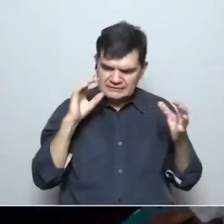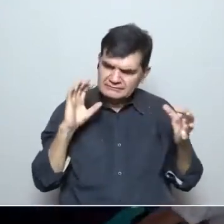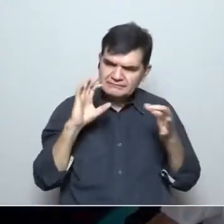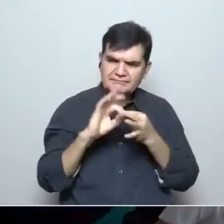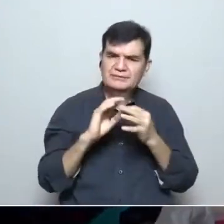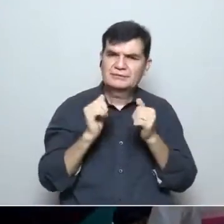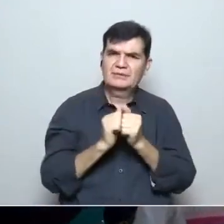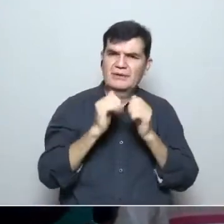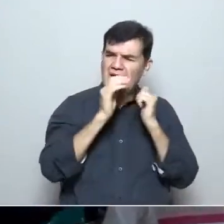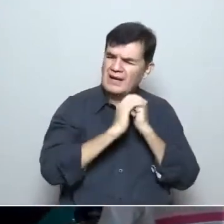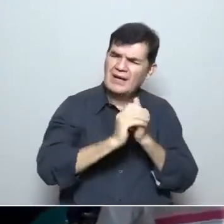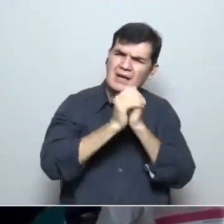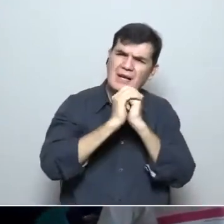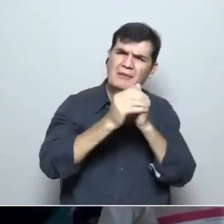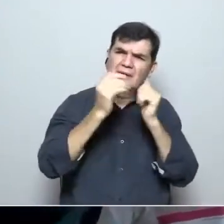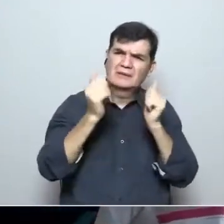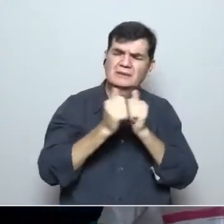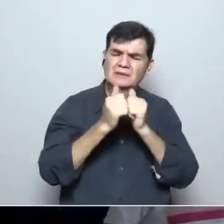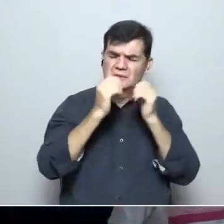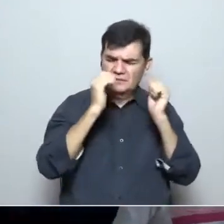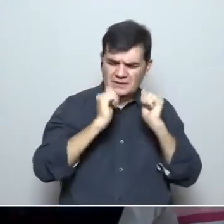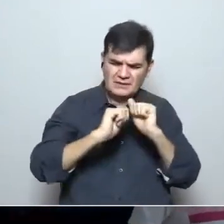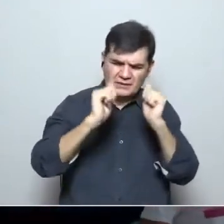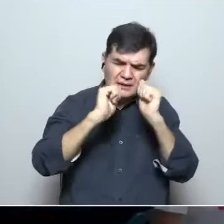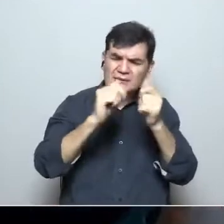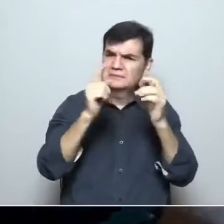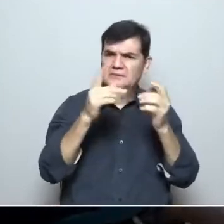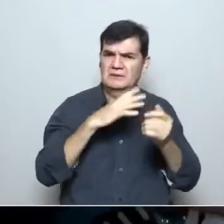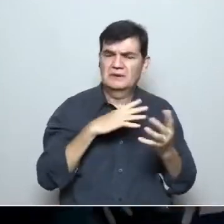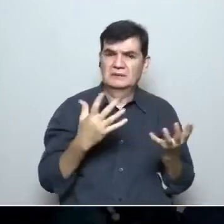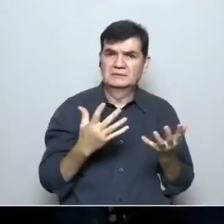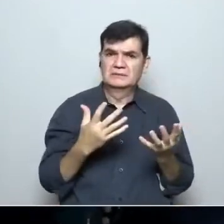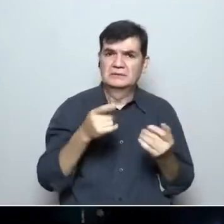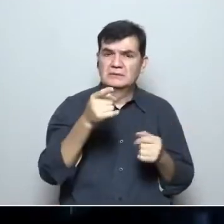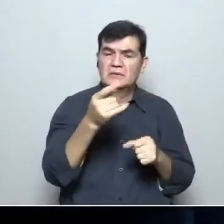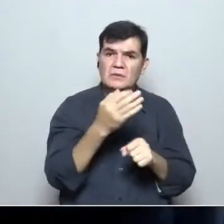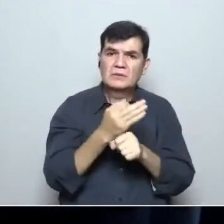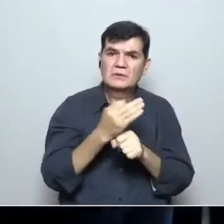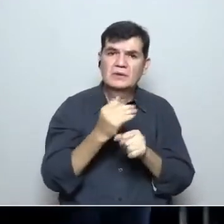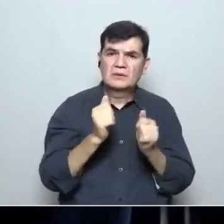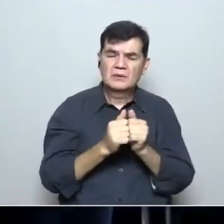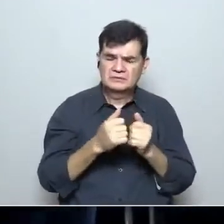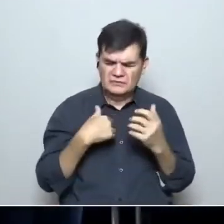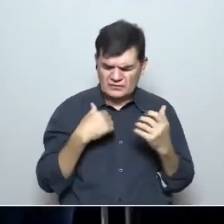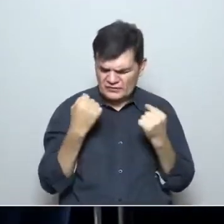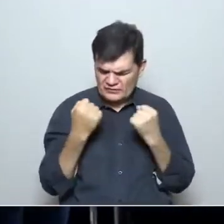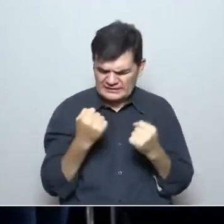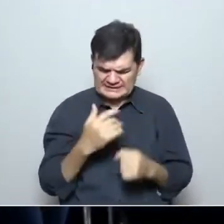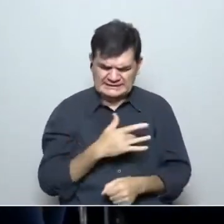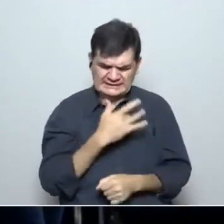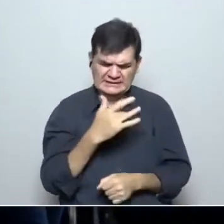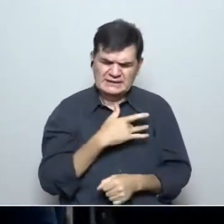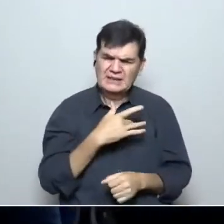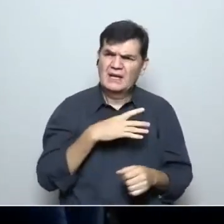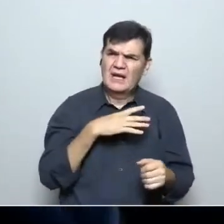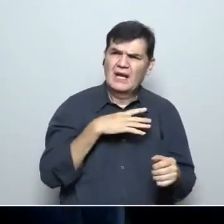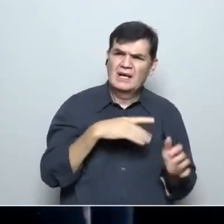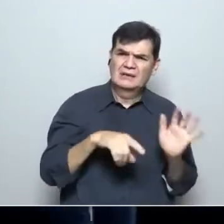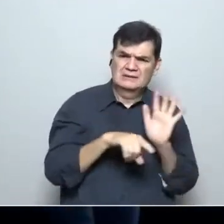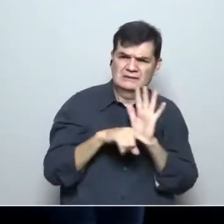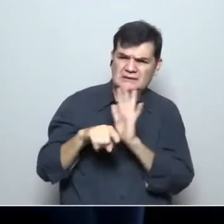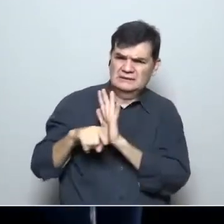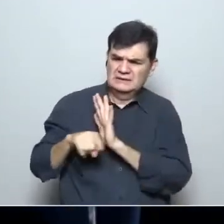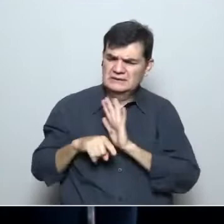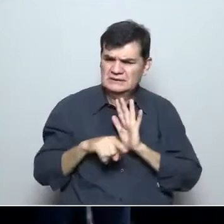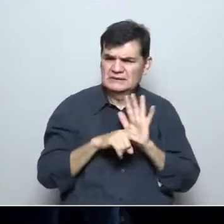irrumpir en un estruendo de alabanza, en adoración. Sí, miren, son espíritus bien fuertes. Había oposición, se dieron cuenta.